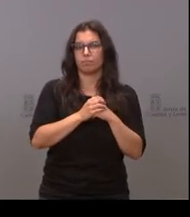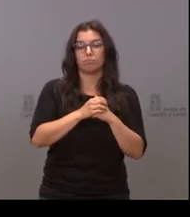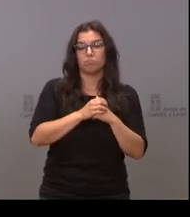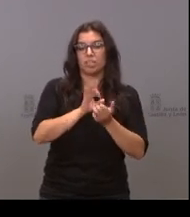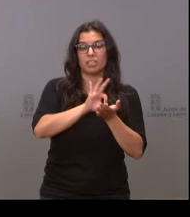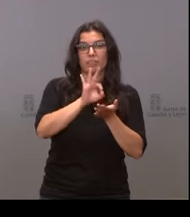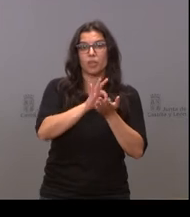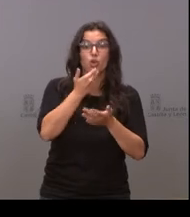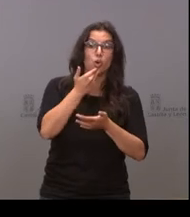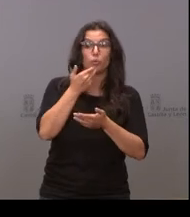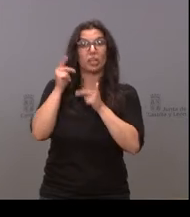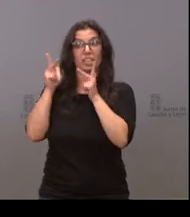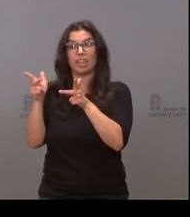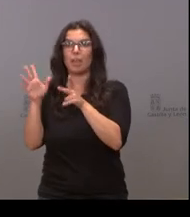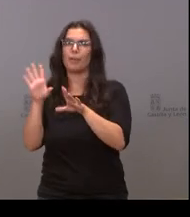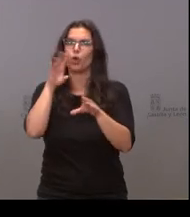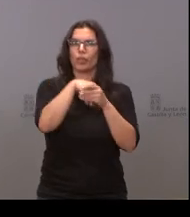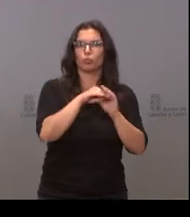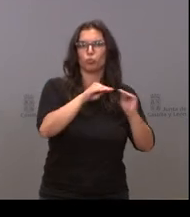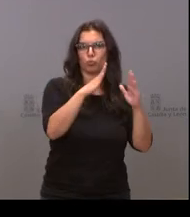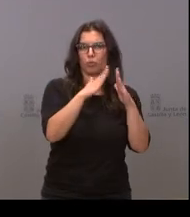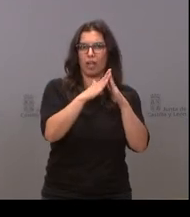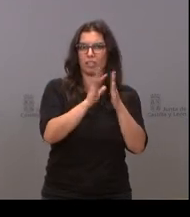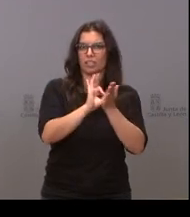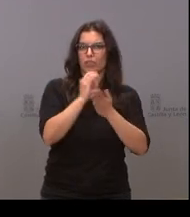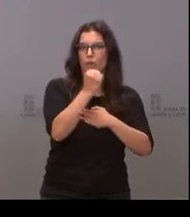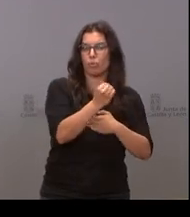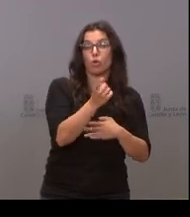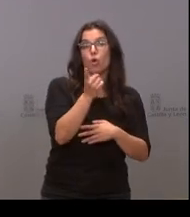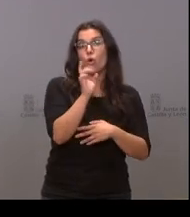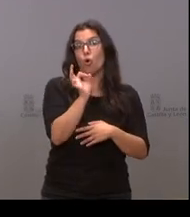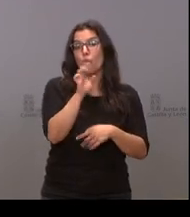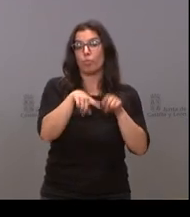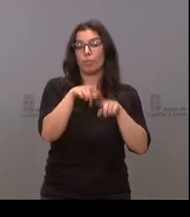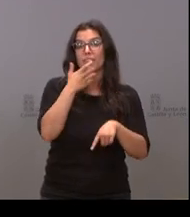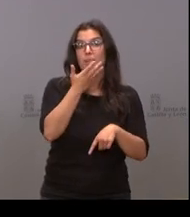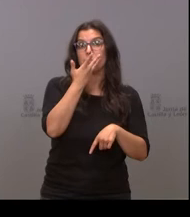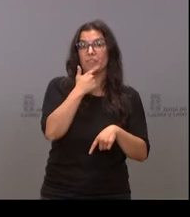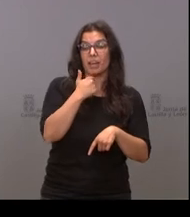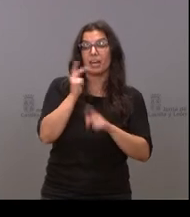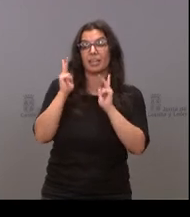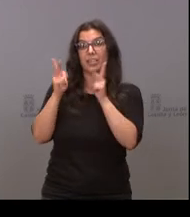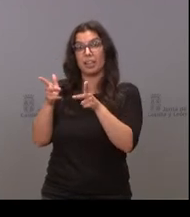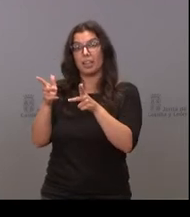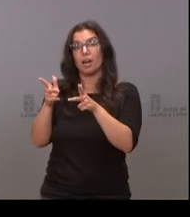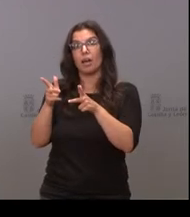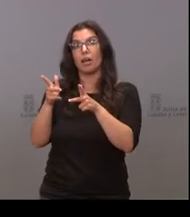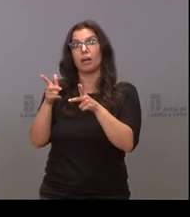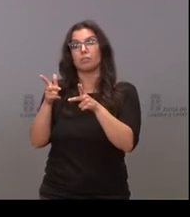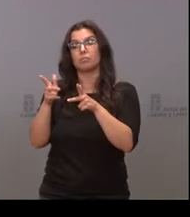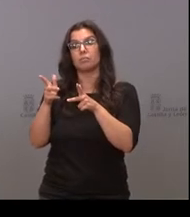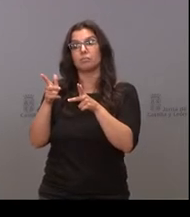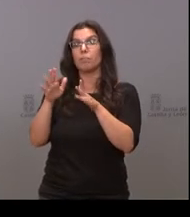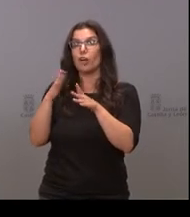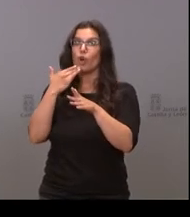estuvieran viviendo en una residencia o si lo prefieren también vivir en una residencia pero como si estuvieran en